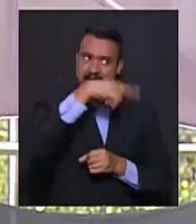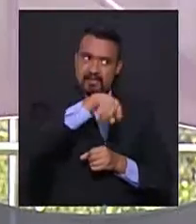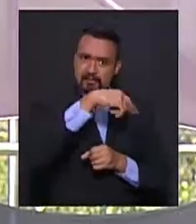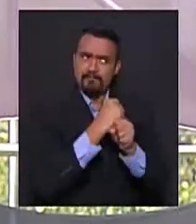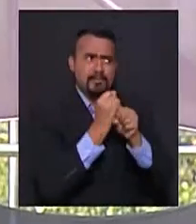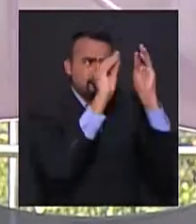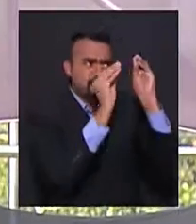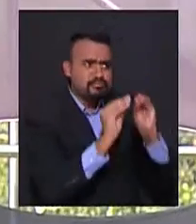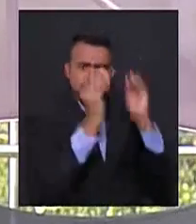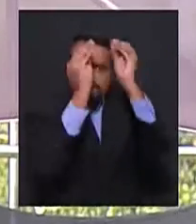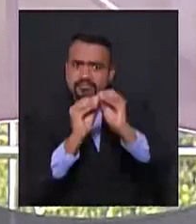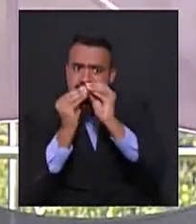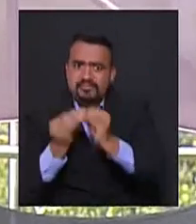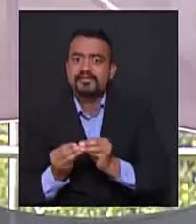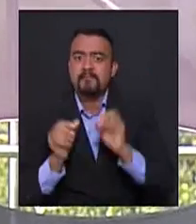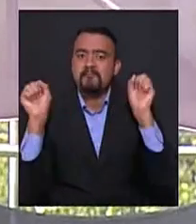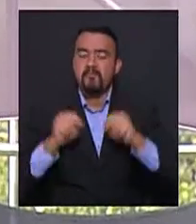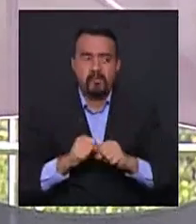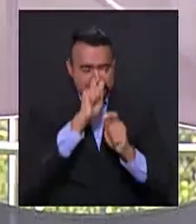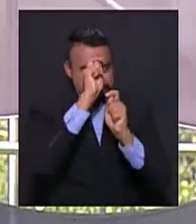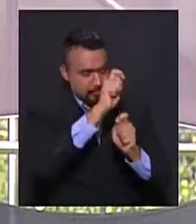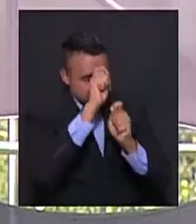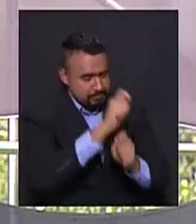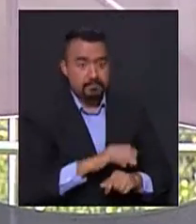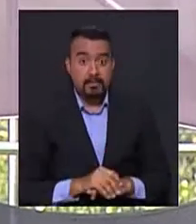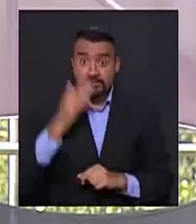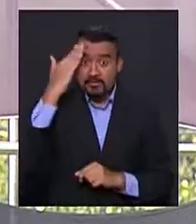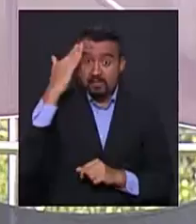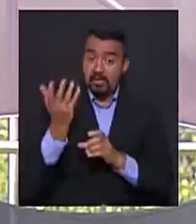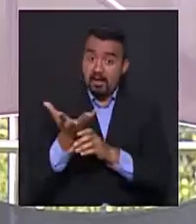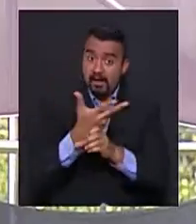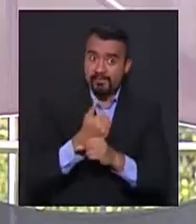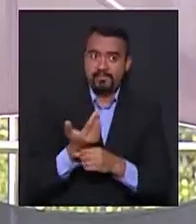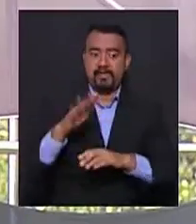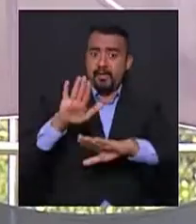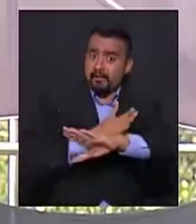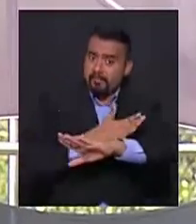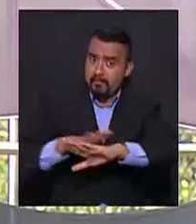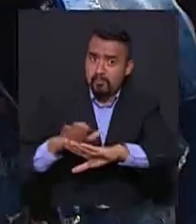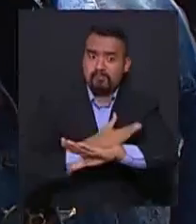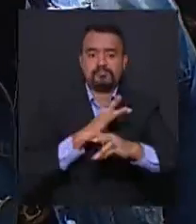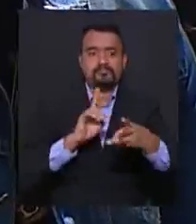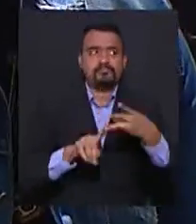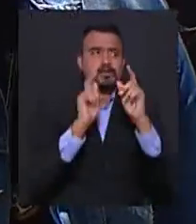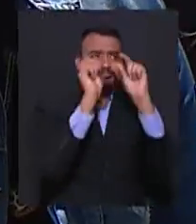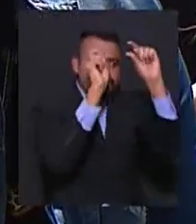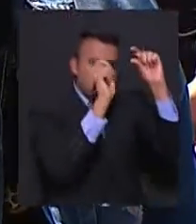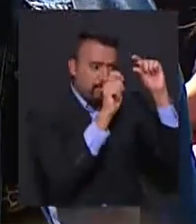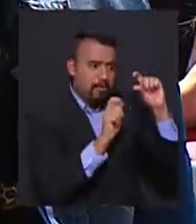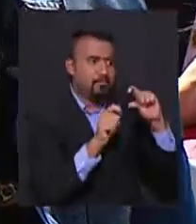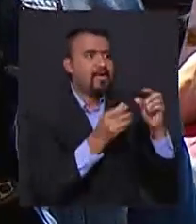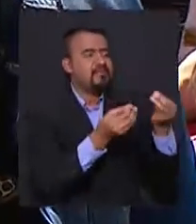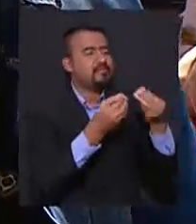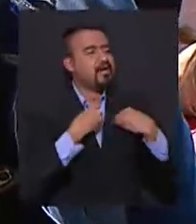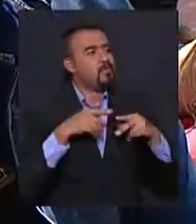poder transformador del arte porque hemos sido testigos de cómo la música, la pintura, la escultura cambian